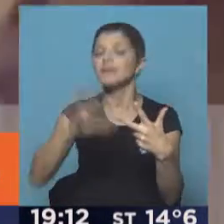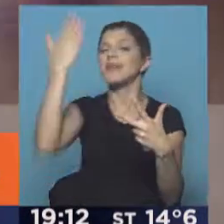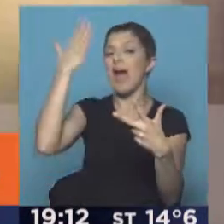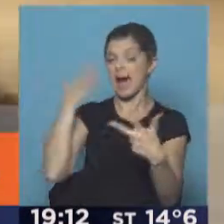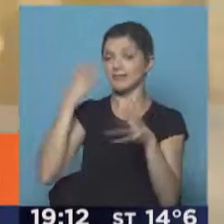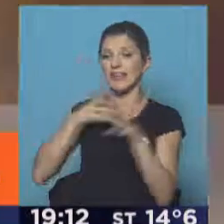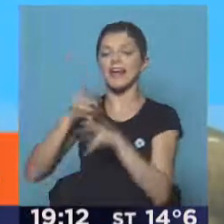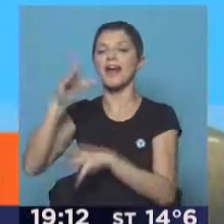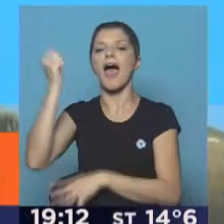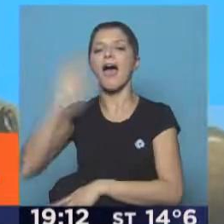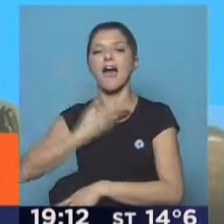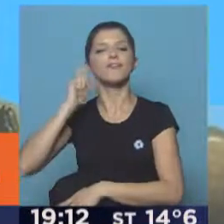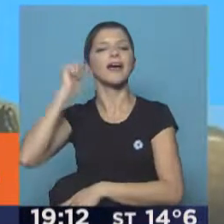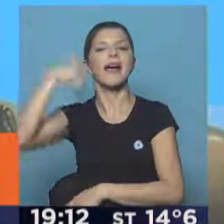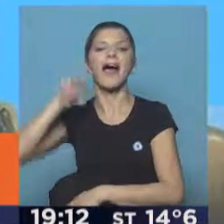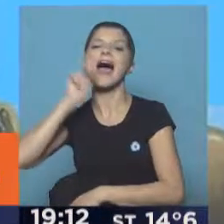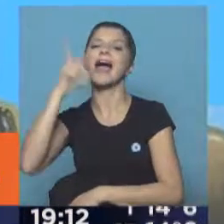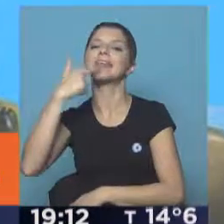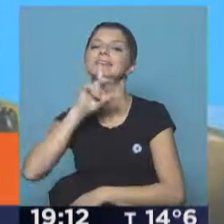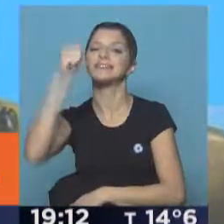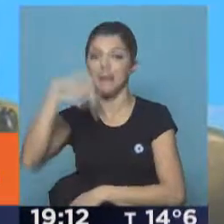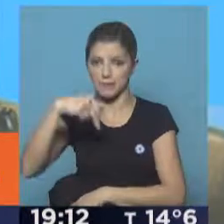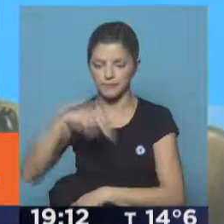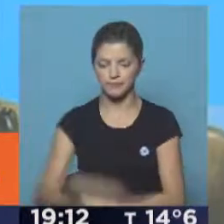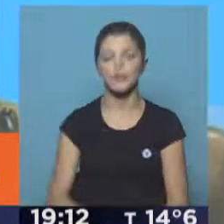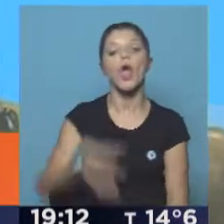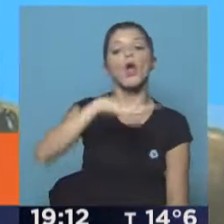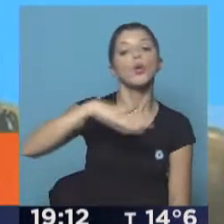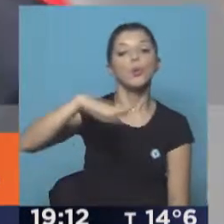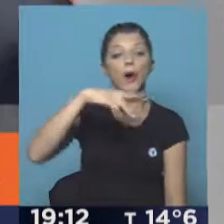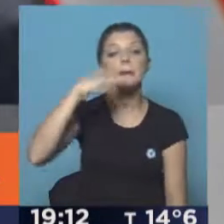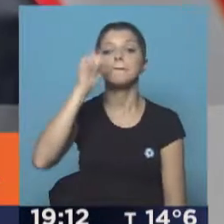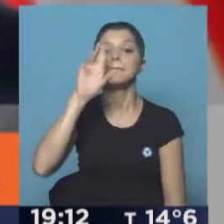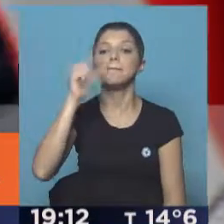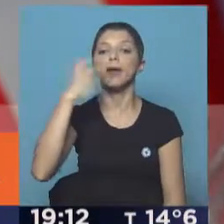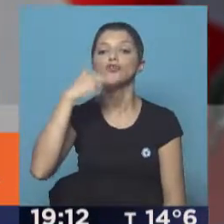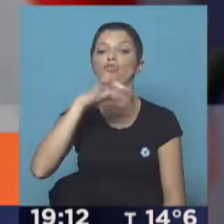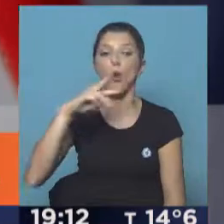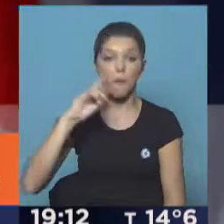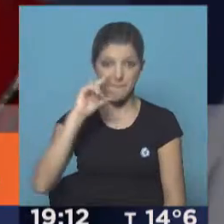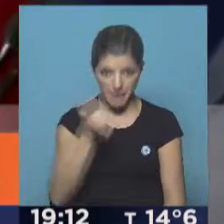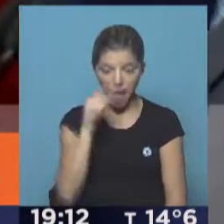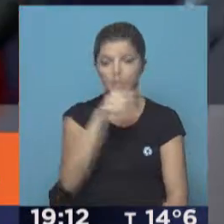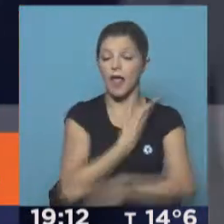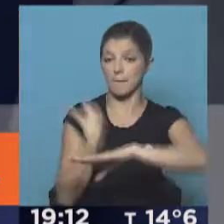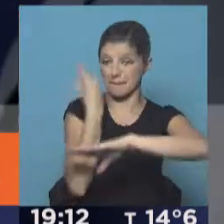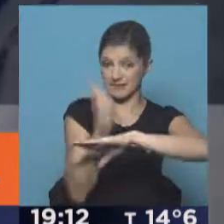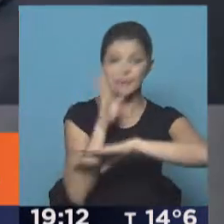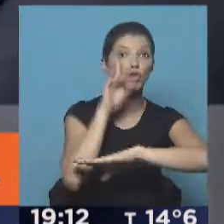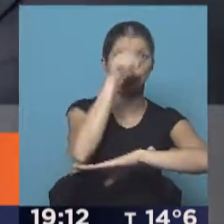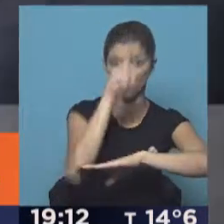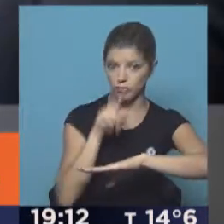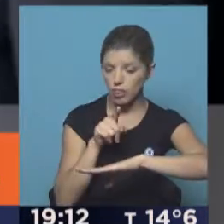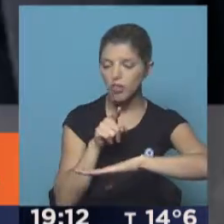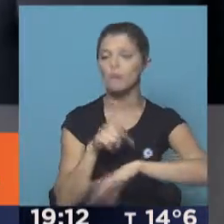Afganistán. Desde Varsovia, donde participa de una cumbre de la OTAN, el presidente estadounidense Barack